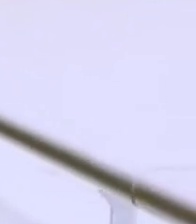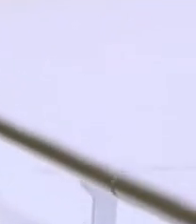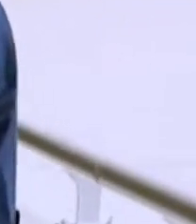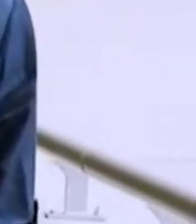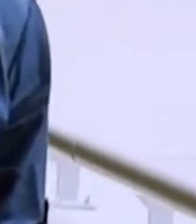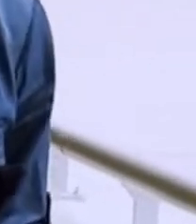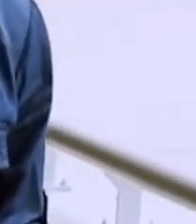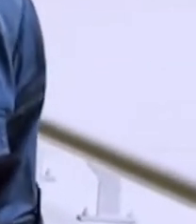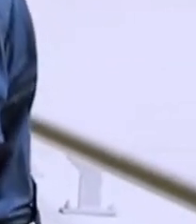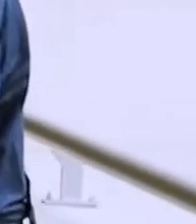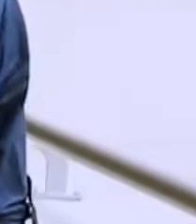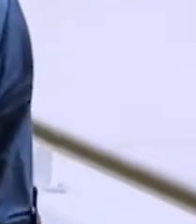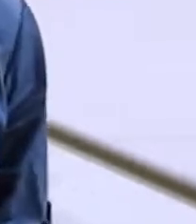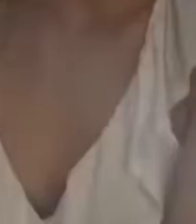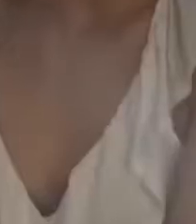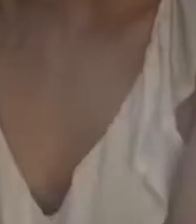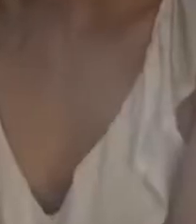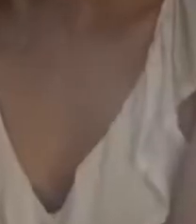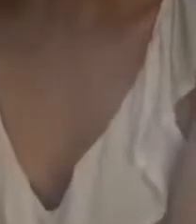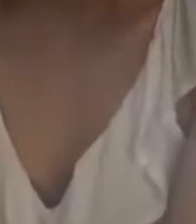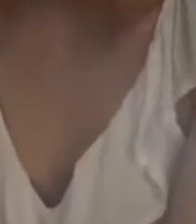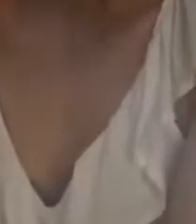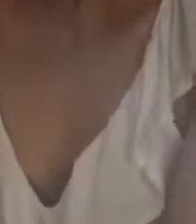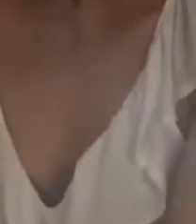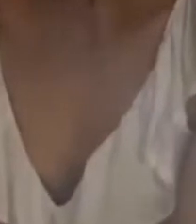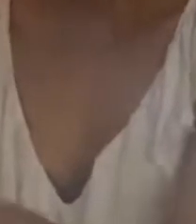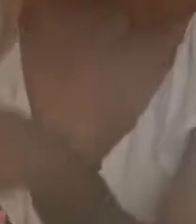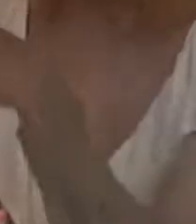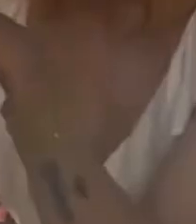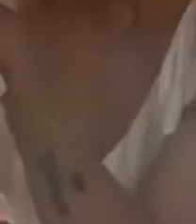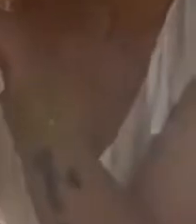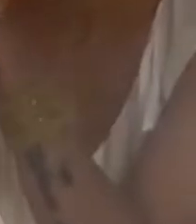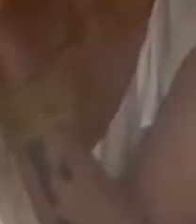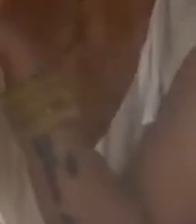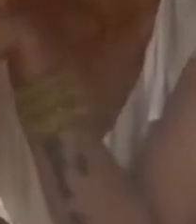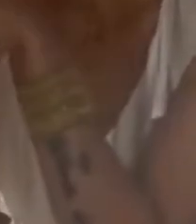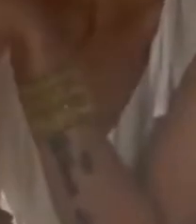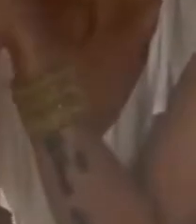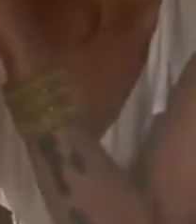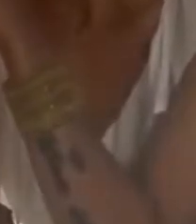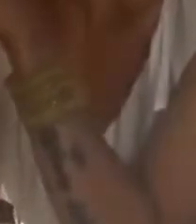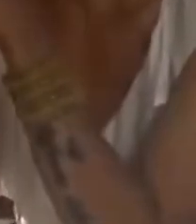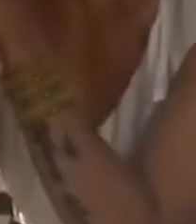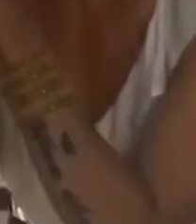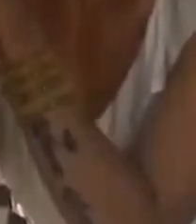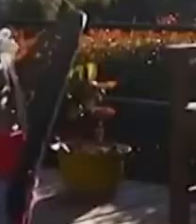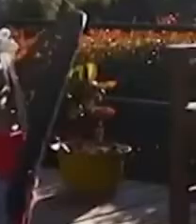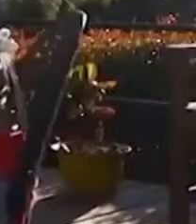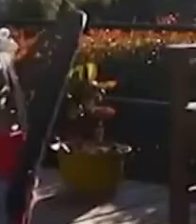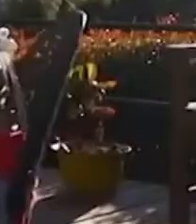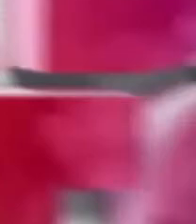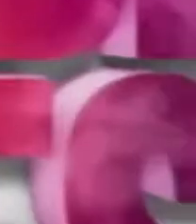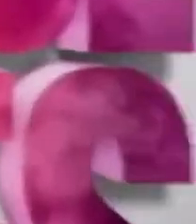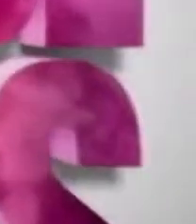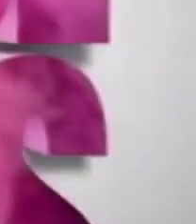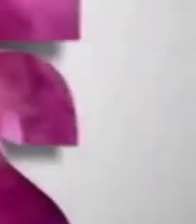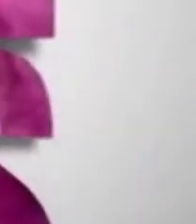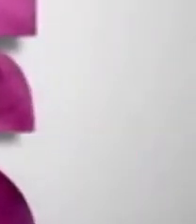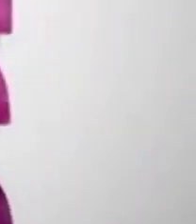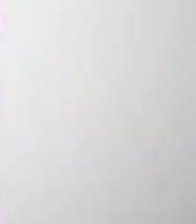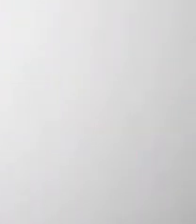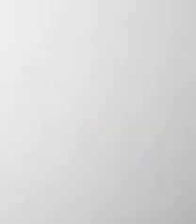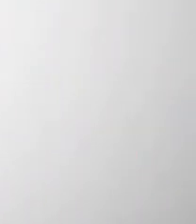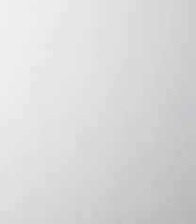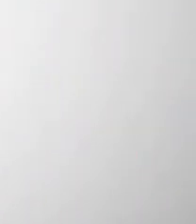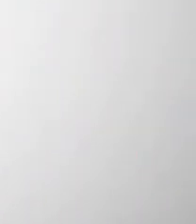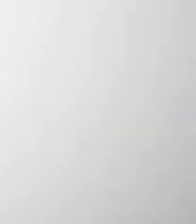el candidato para ese cargo. La idea es hacer una carta donde todos firmemos y exijamos que se revise el caso en la universidad. Ay, sí. La Casa